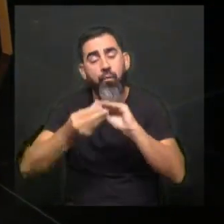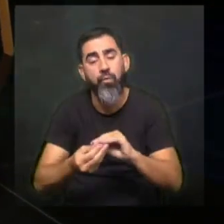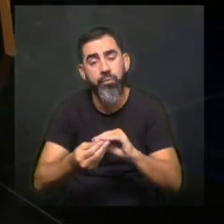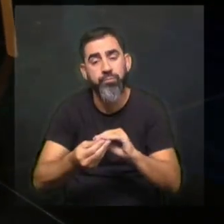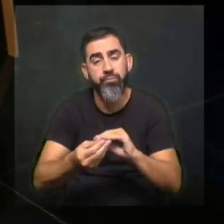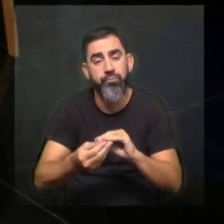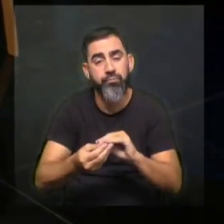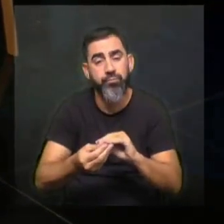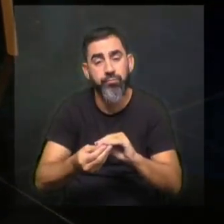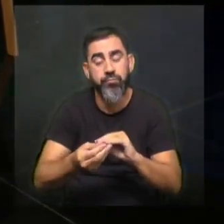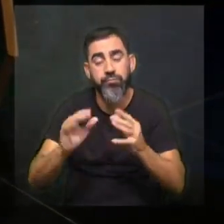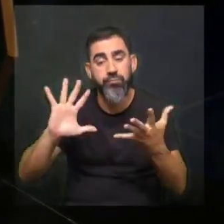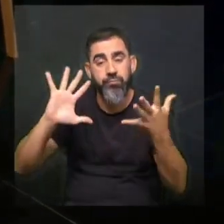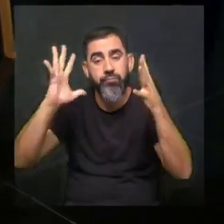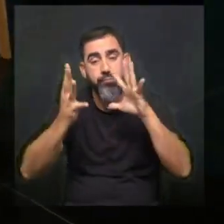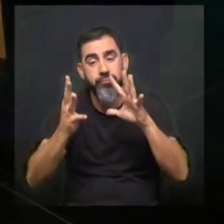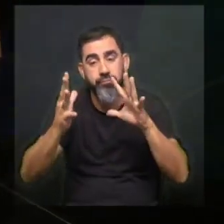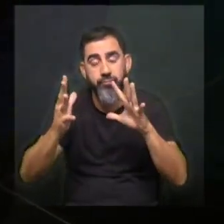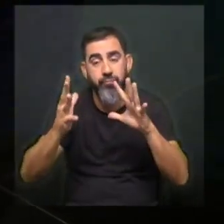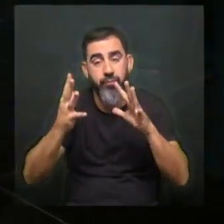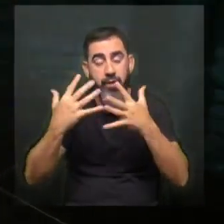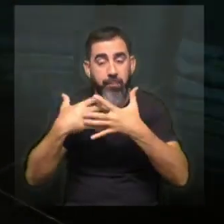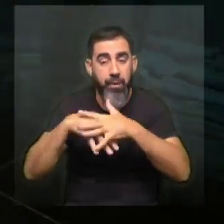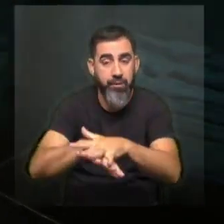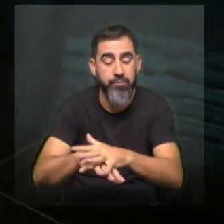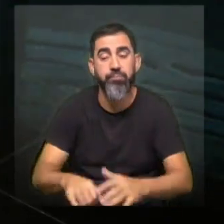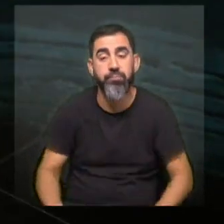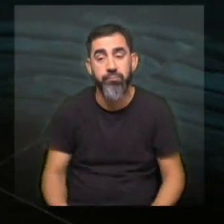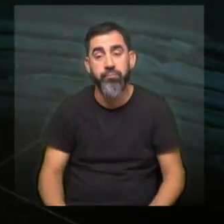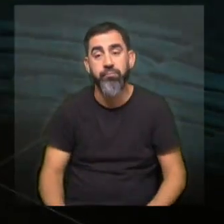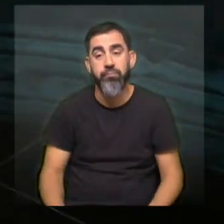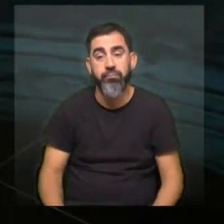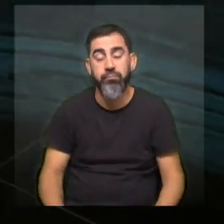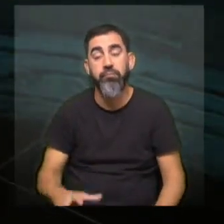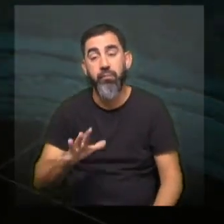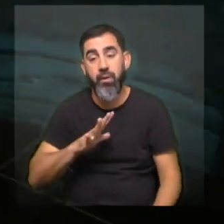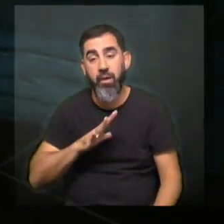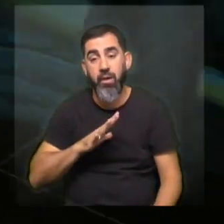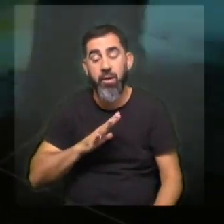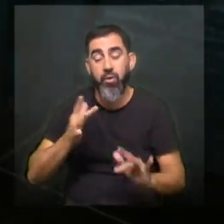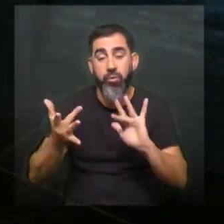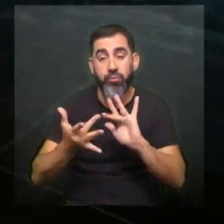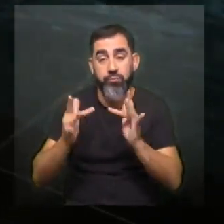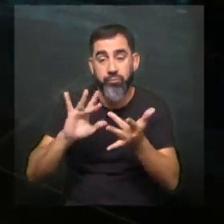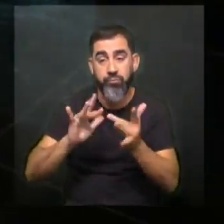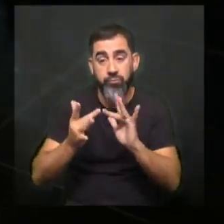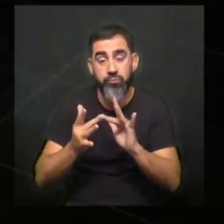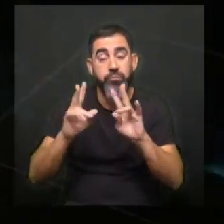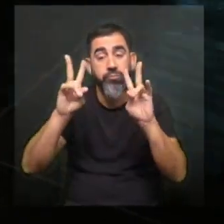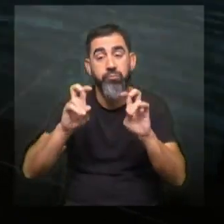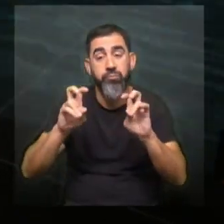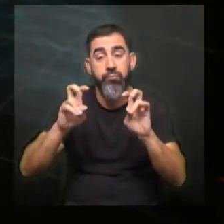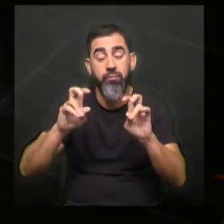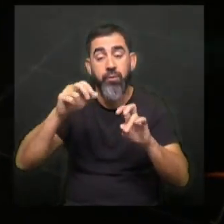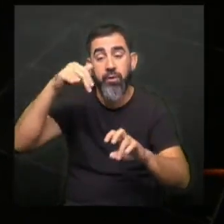que interactúan con el clima de nuestra región. Bueno, tenemos otros modos de teleconexiones que interactúan con lo que es el fenómeno